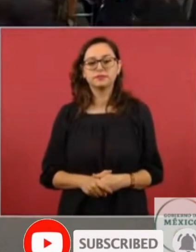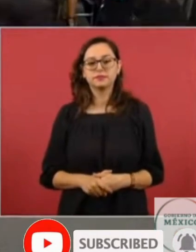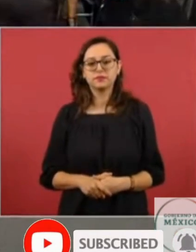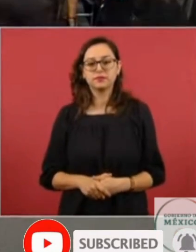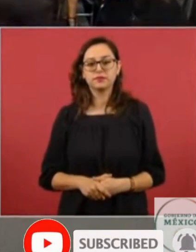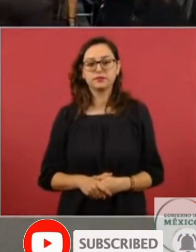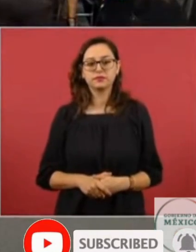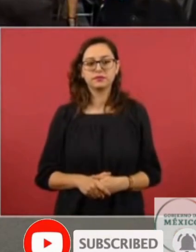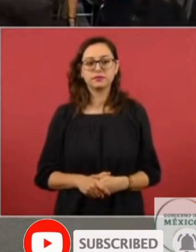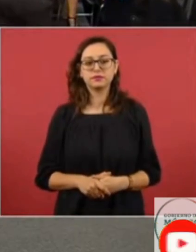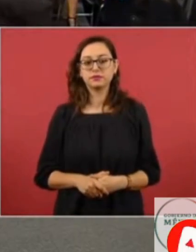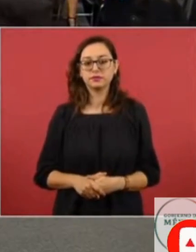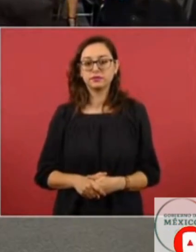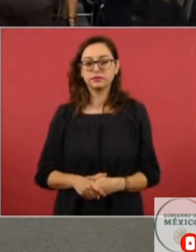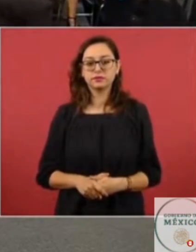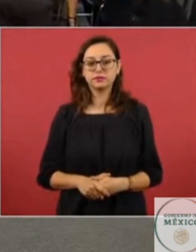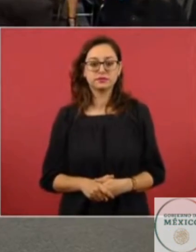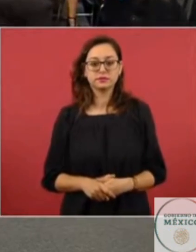sé.